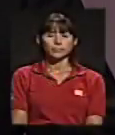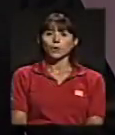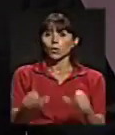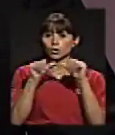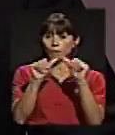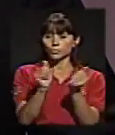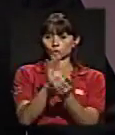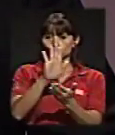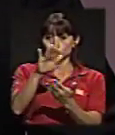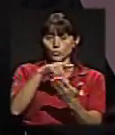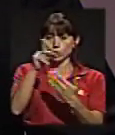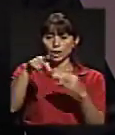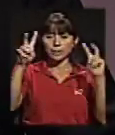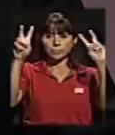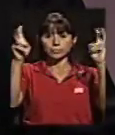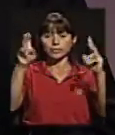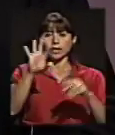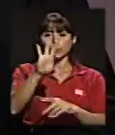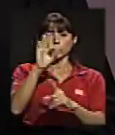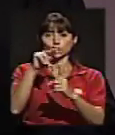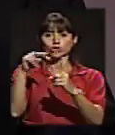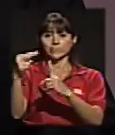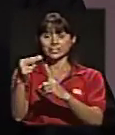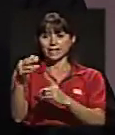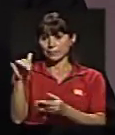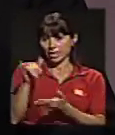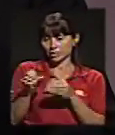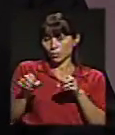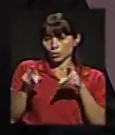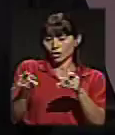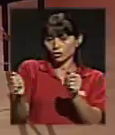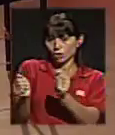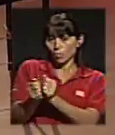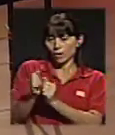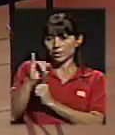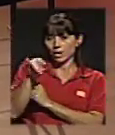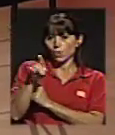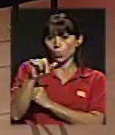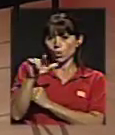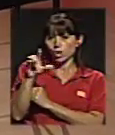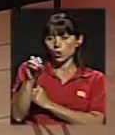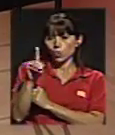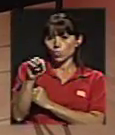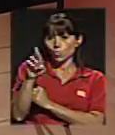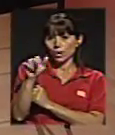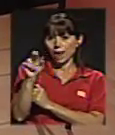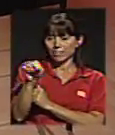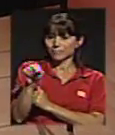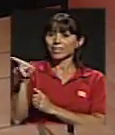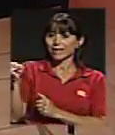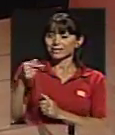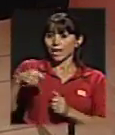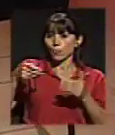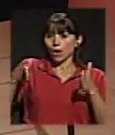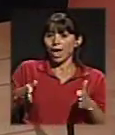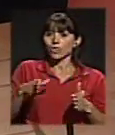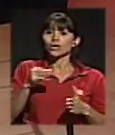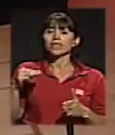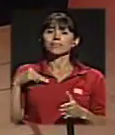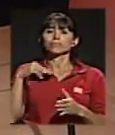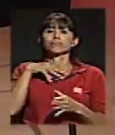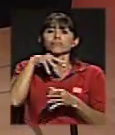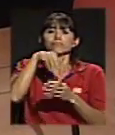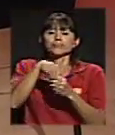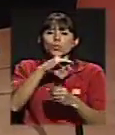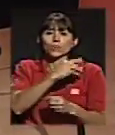Continuamos con su programa Puntos de Vista. En esta ocasión nos acompaña Julio Durán, abogado y miembro de la Junta Directiva